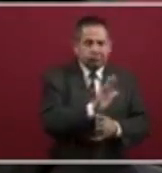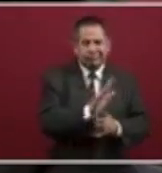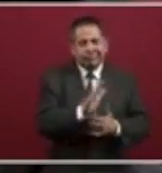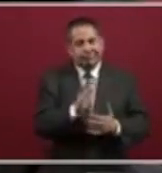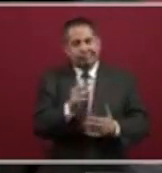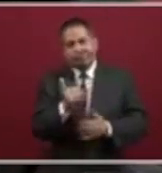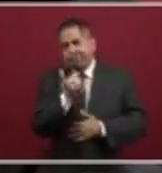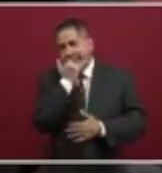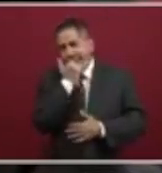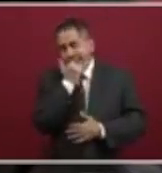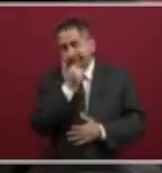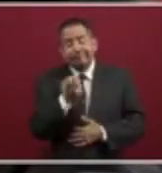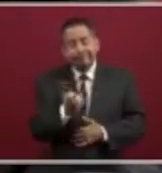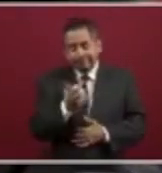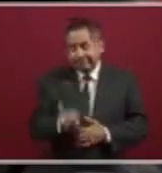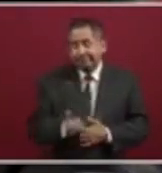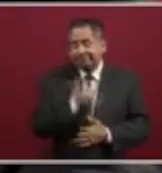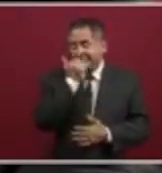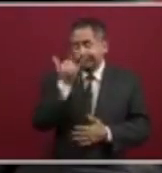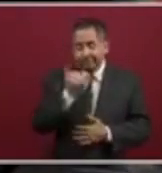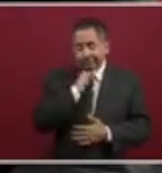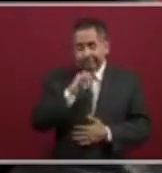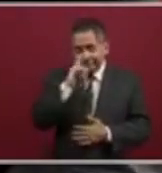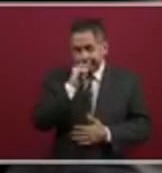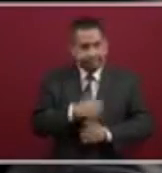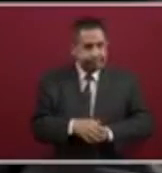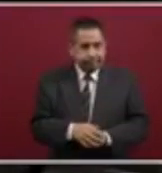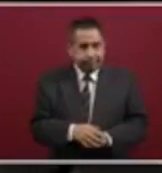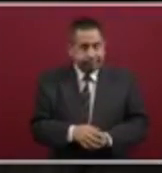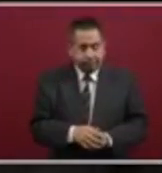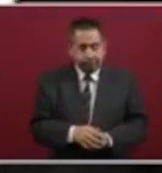que no fue